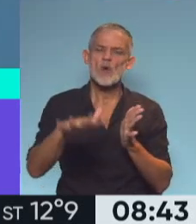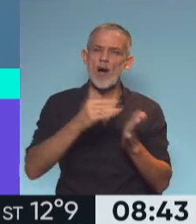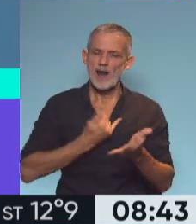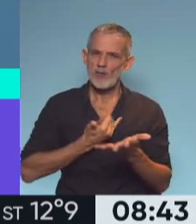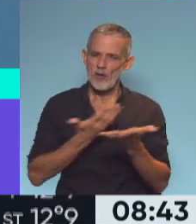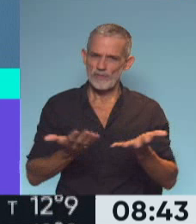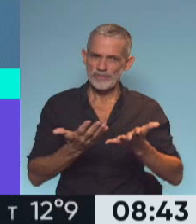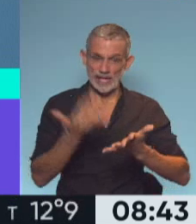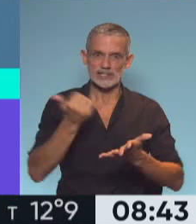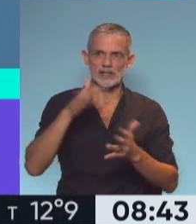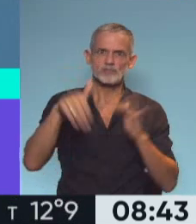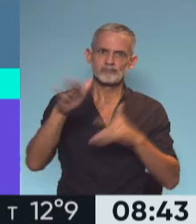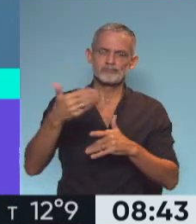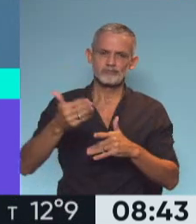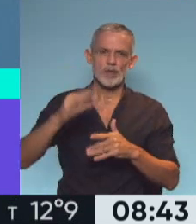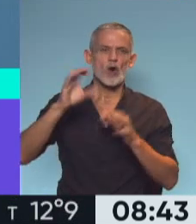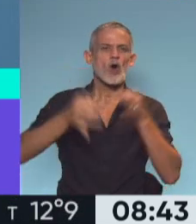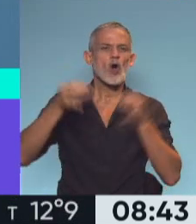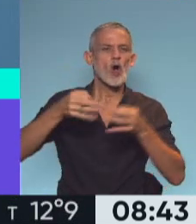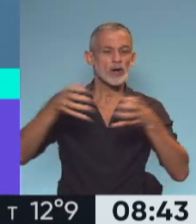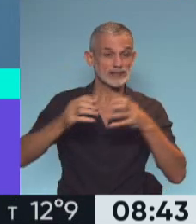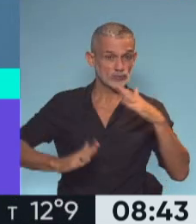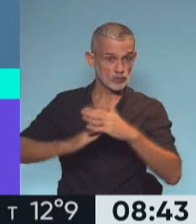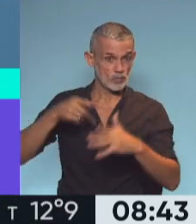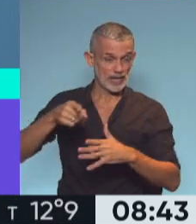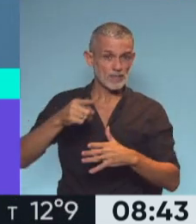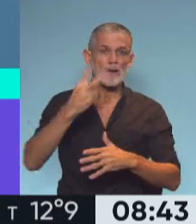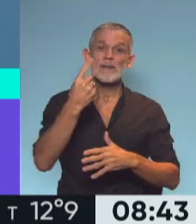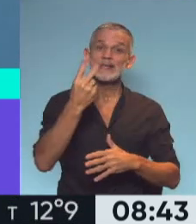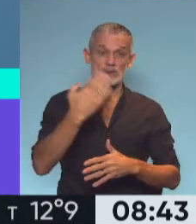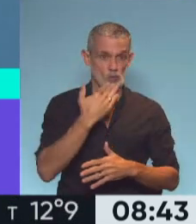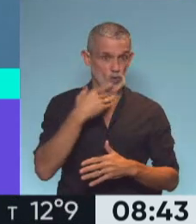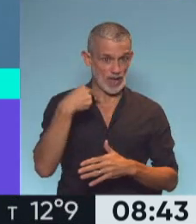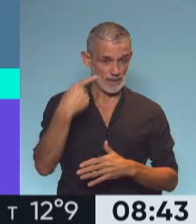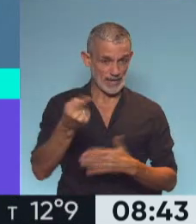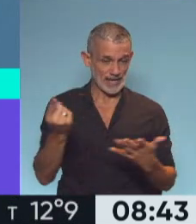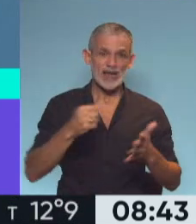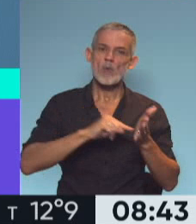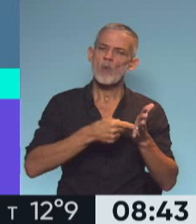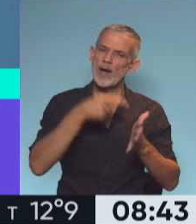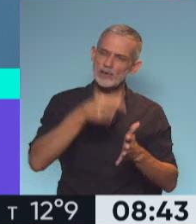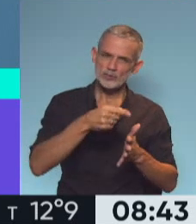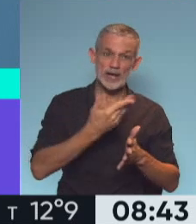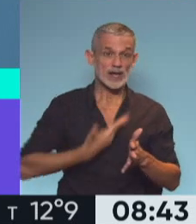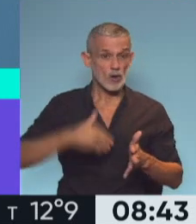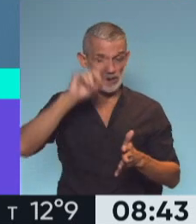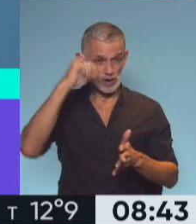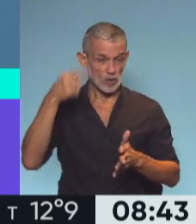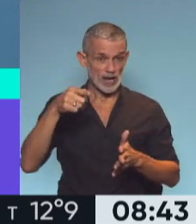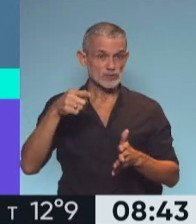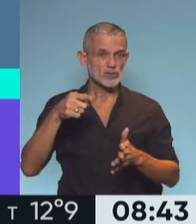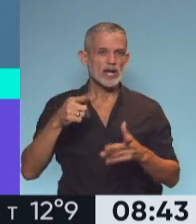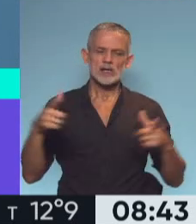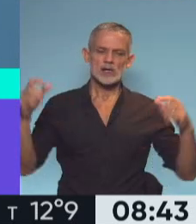hay un espacio, hay una convocatoria A de la ver. Corte Suprema de Justicia de la Nación el 21 de abril, la Ciudad de Buenos Aires y el Gobierno Nacional